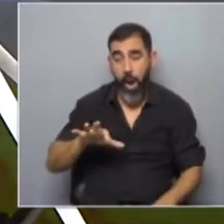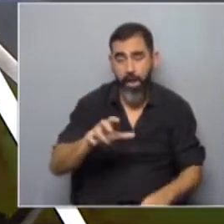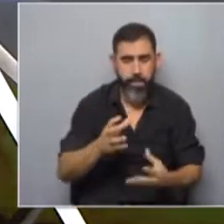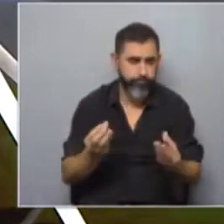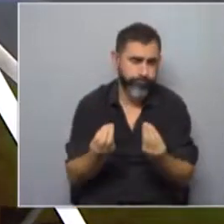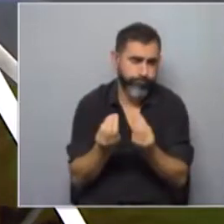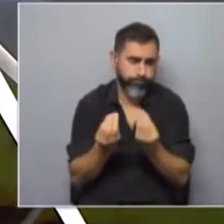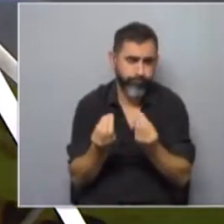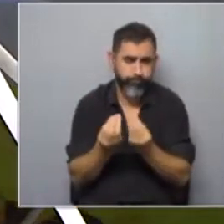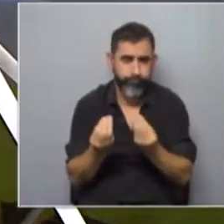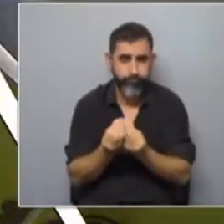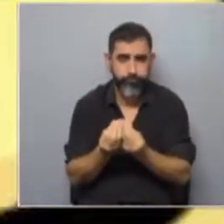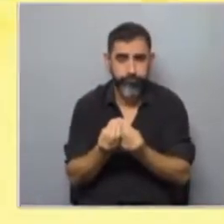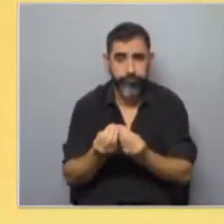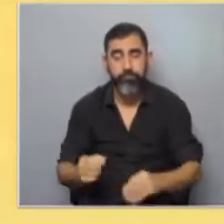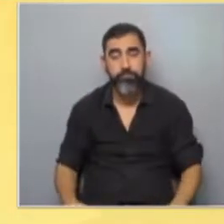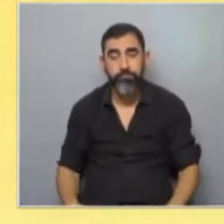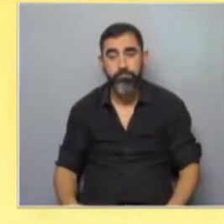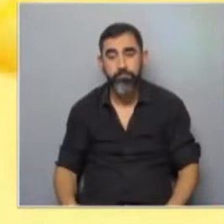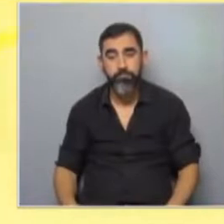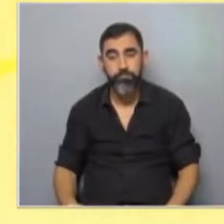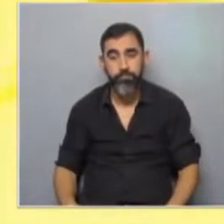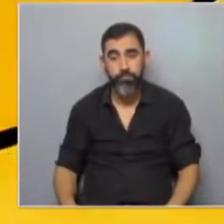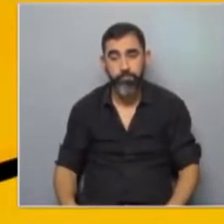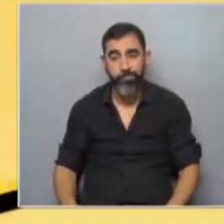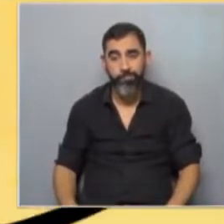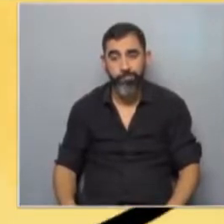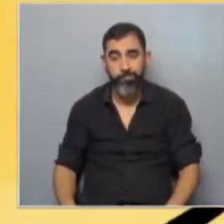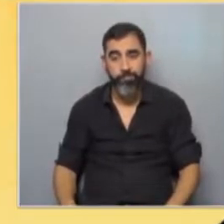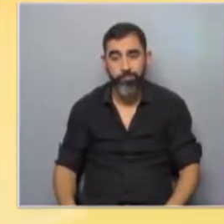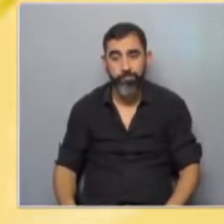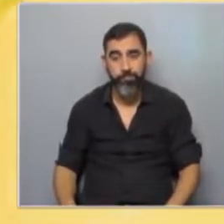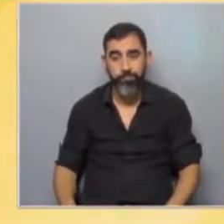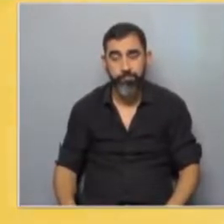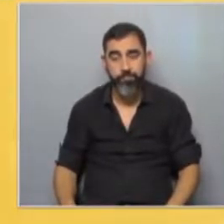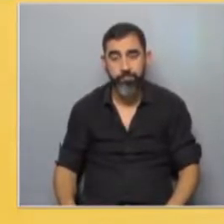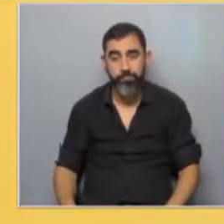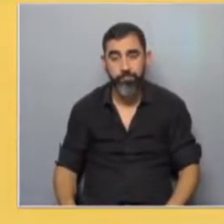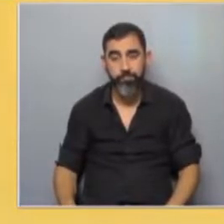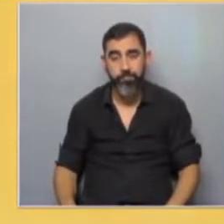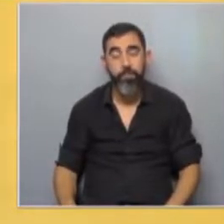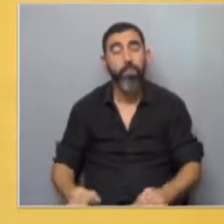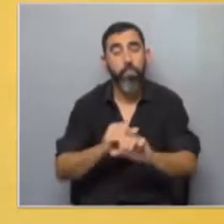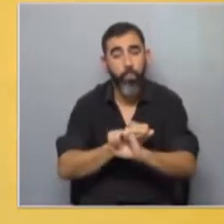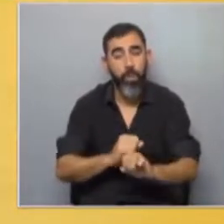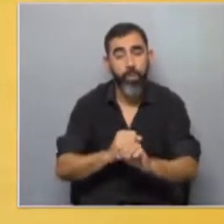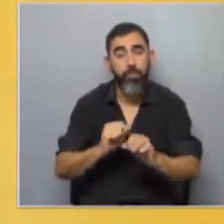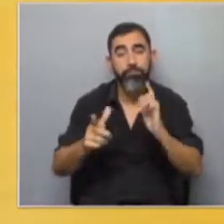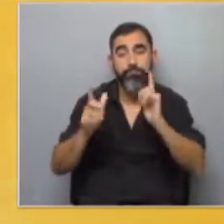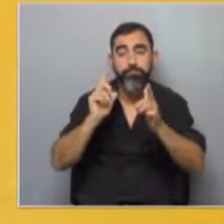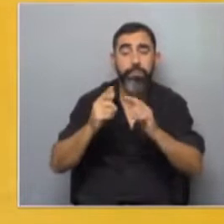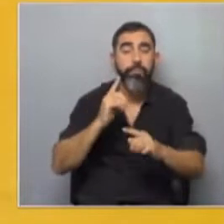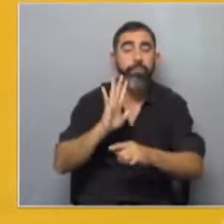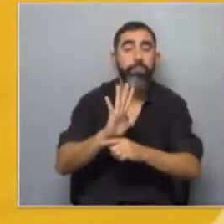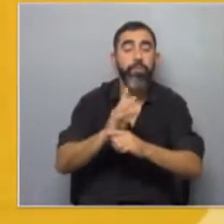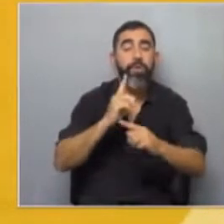campo, más cosas se encuentran, ¿no? Entonces, Uruguay ofrece posibilidades de encontrar el nuevo registro de una especie que antes no se había reportado para acá,